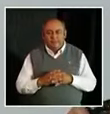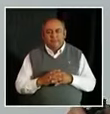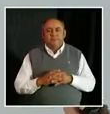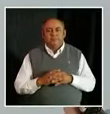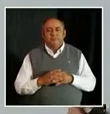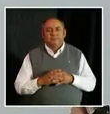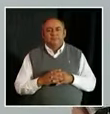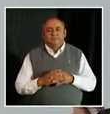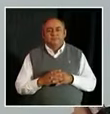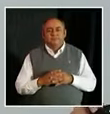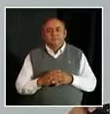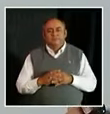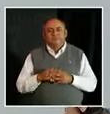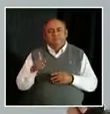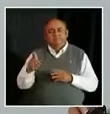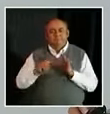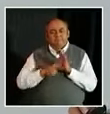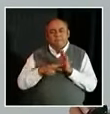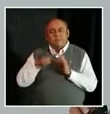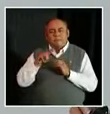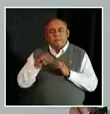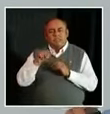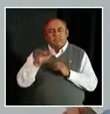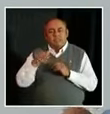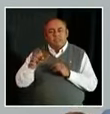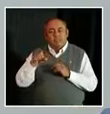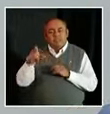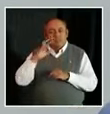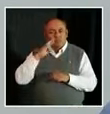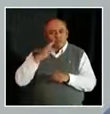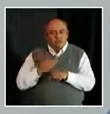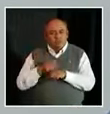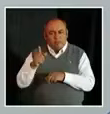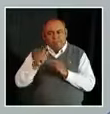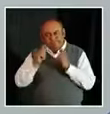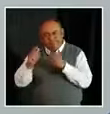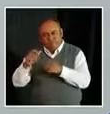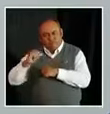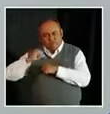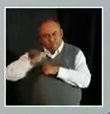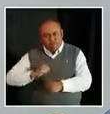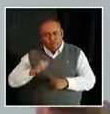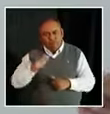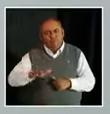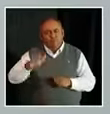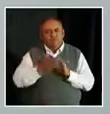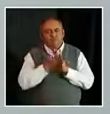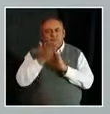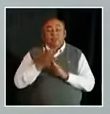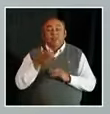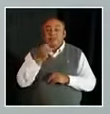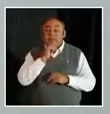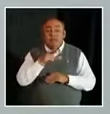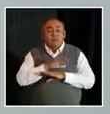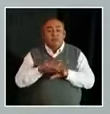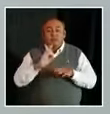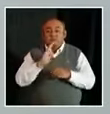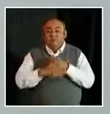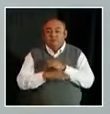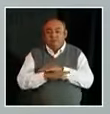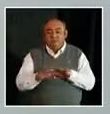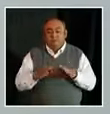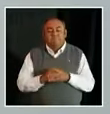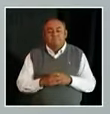El ingeniero Macías es el responsable de la obra y con esto estaríamos concluyendo la presentación del día de hoy. Estamos a